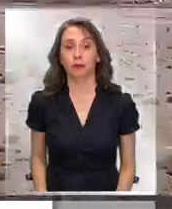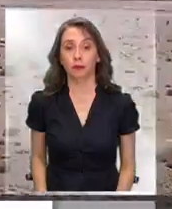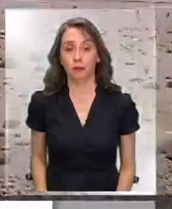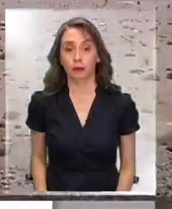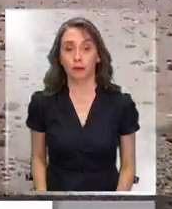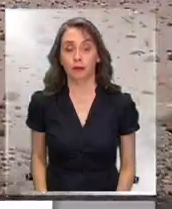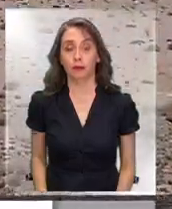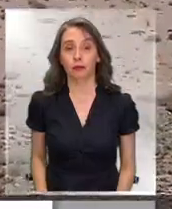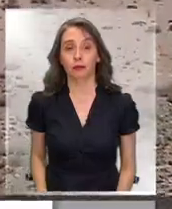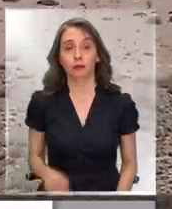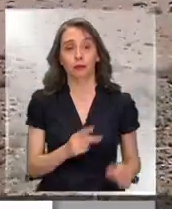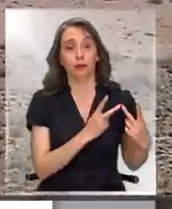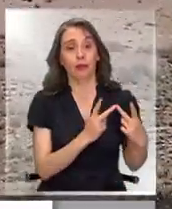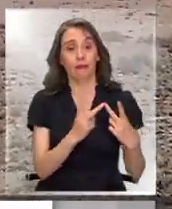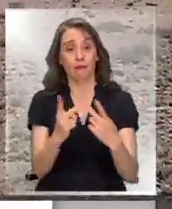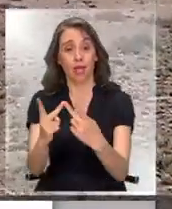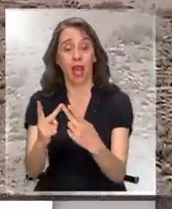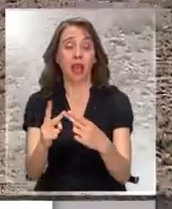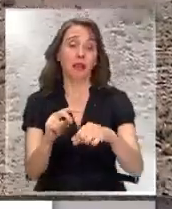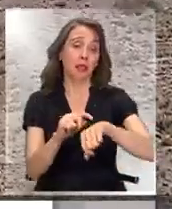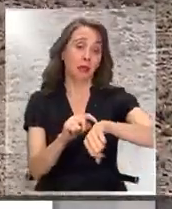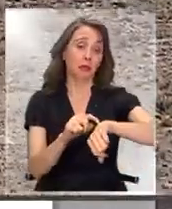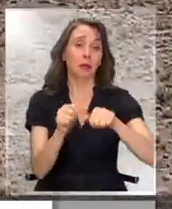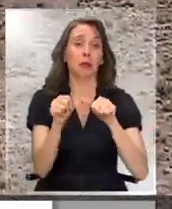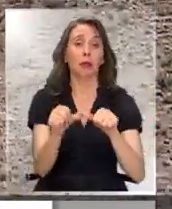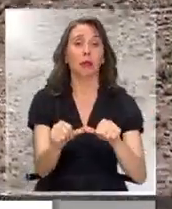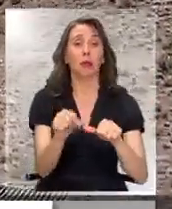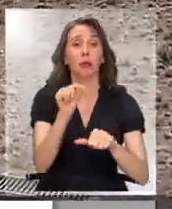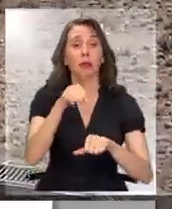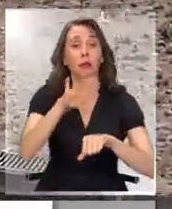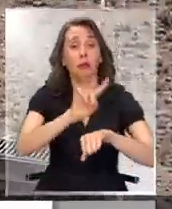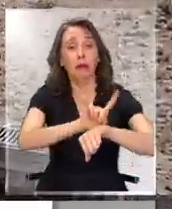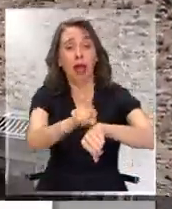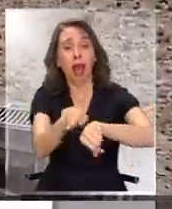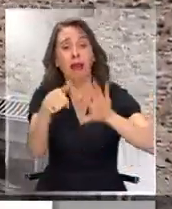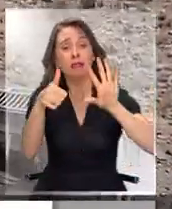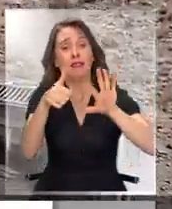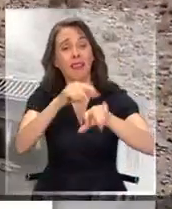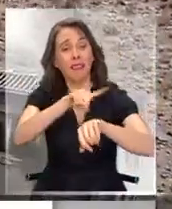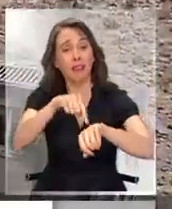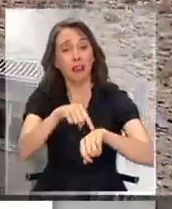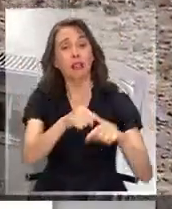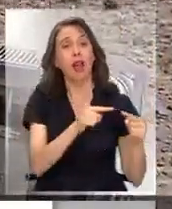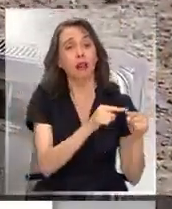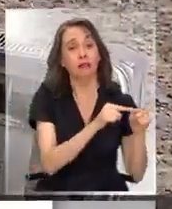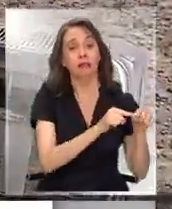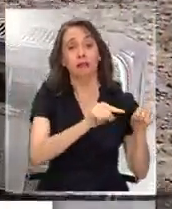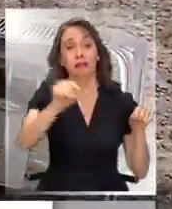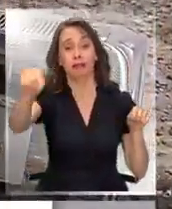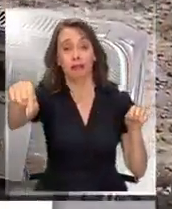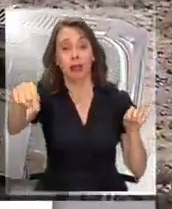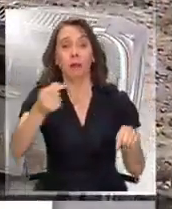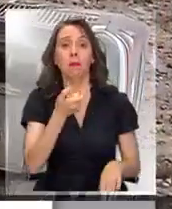un viaje que debía durar poco más de seis horas destino mendoza